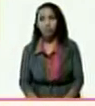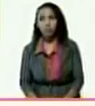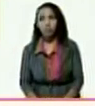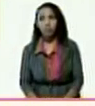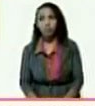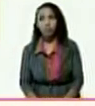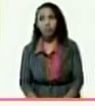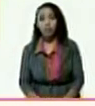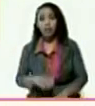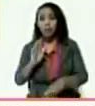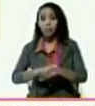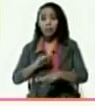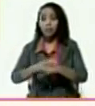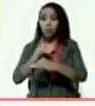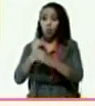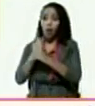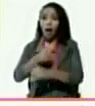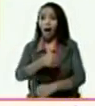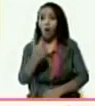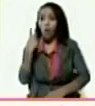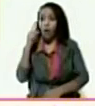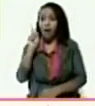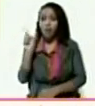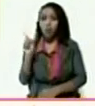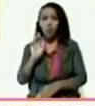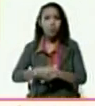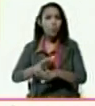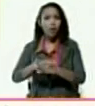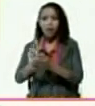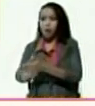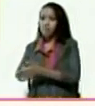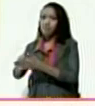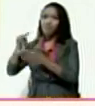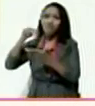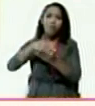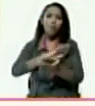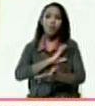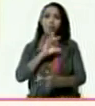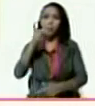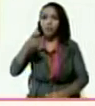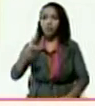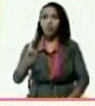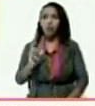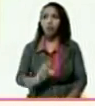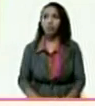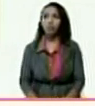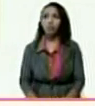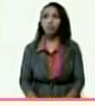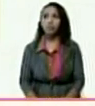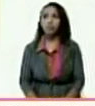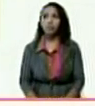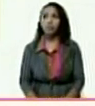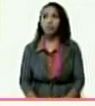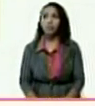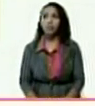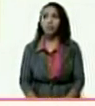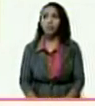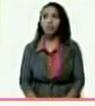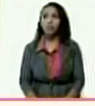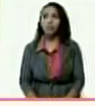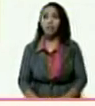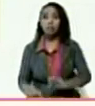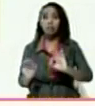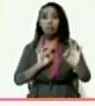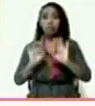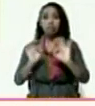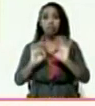Que pasa igual con cada uno de ellos, porque si no se le va a alzar a su propia gente. Estamos seguros. Mientras tanto, nosotros preparados,